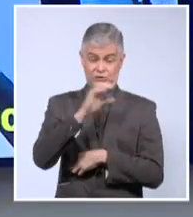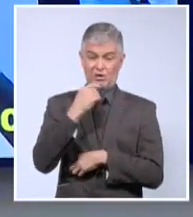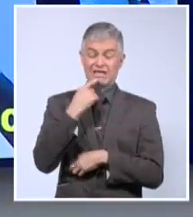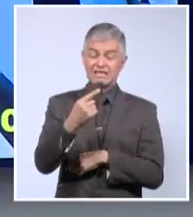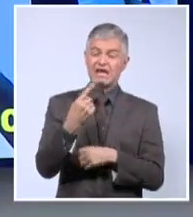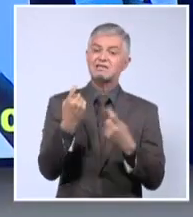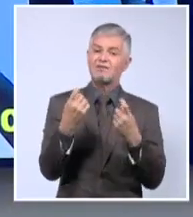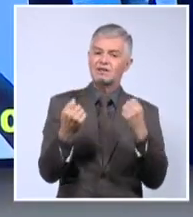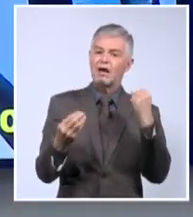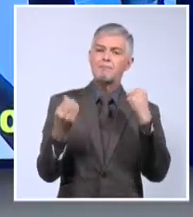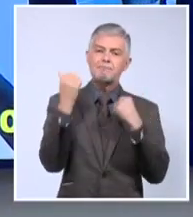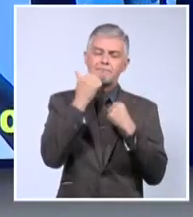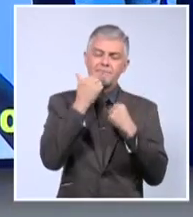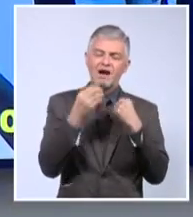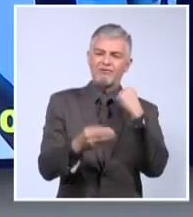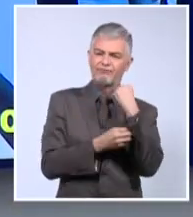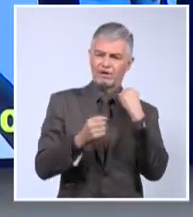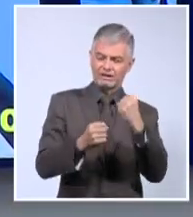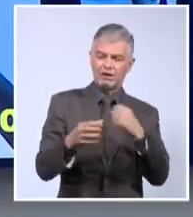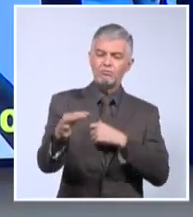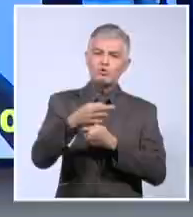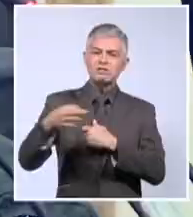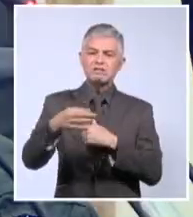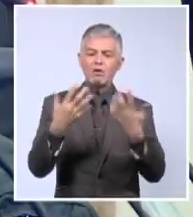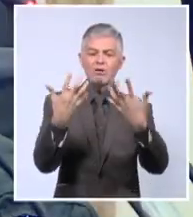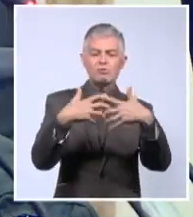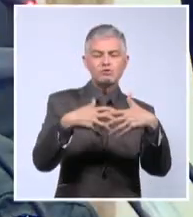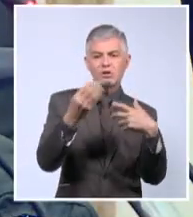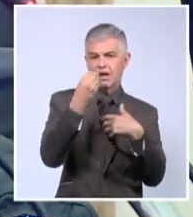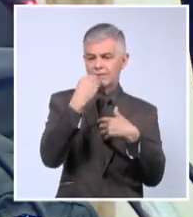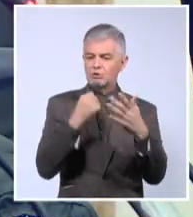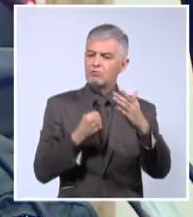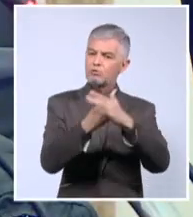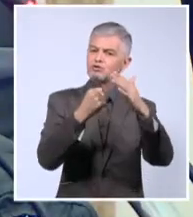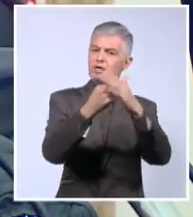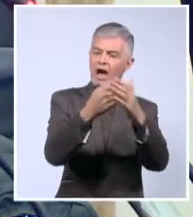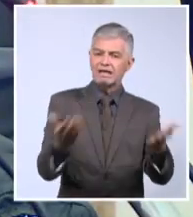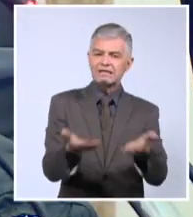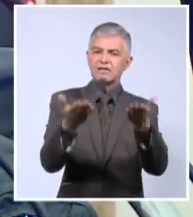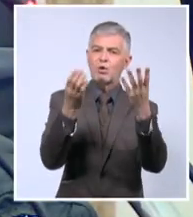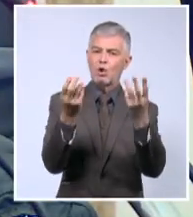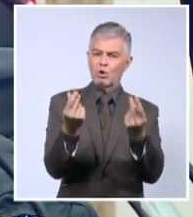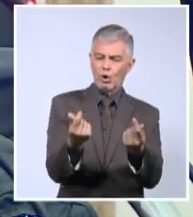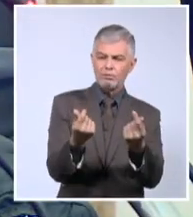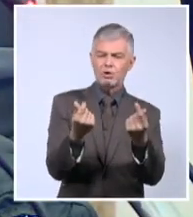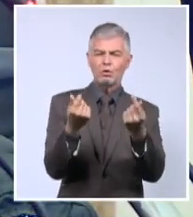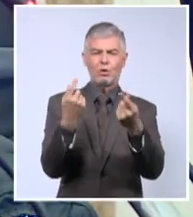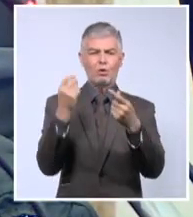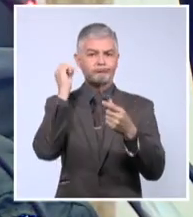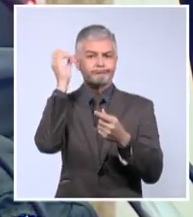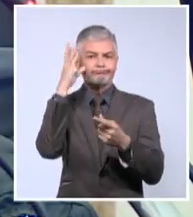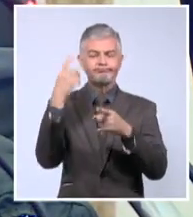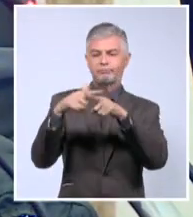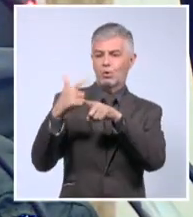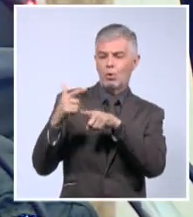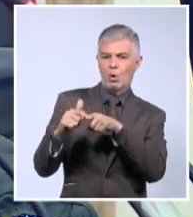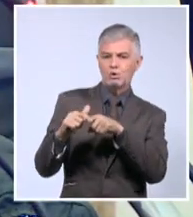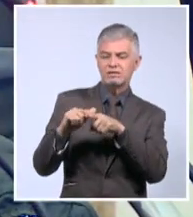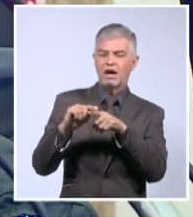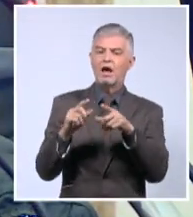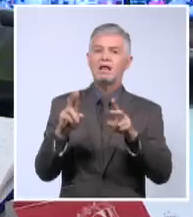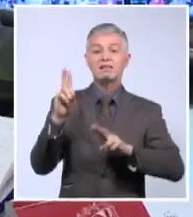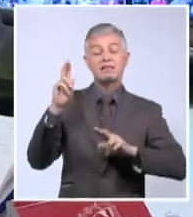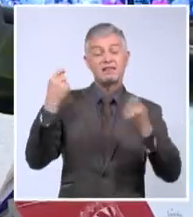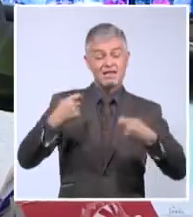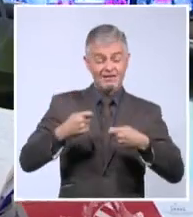municipios la producción de alimentos e impulsar el desarrollo económico con innovación, teniendo en cuenta los planteamientos de la